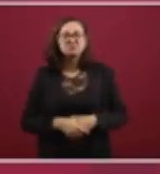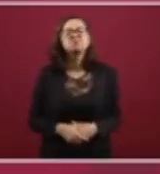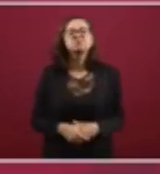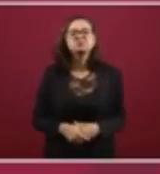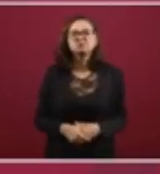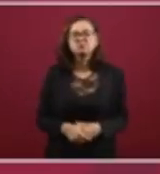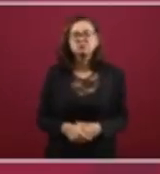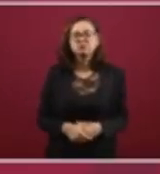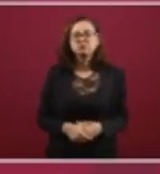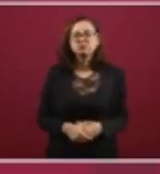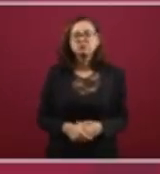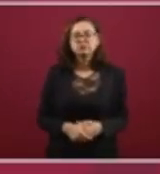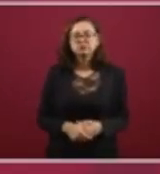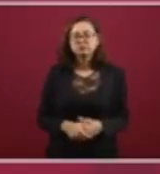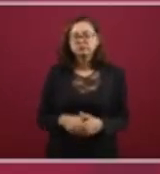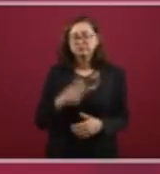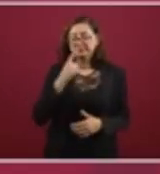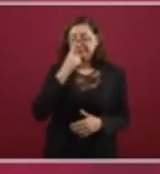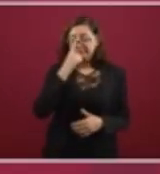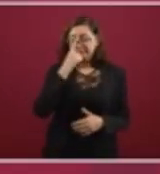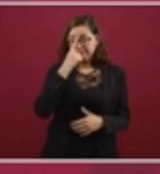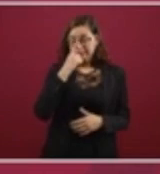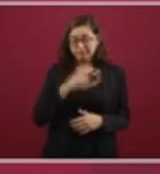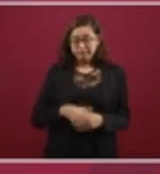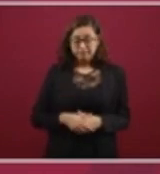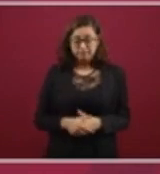a intervenir en la